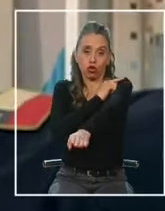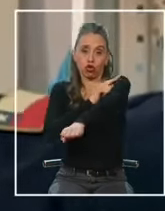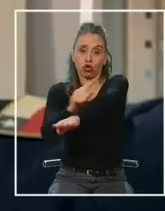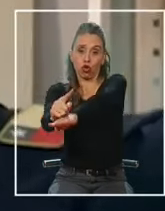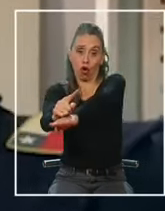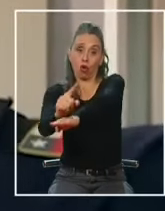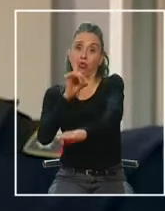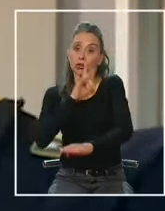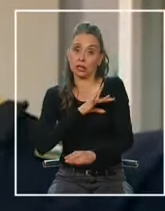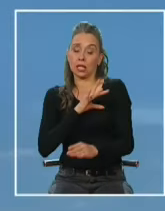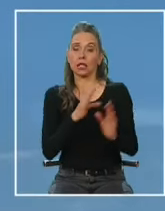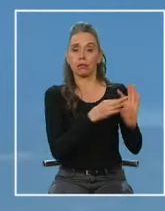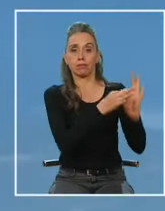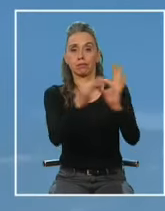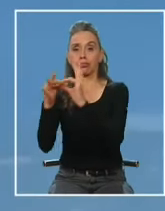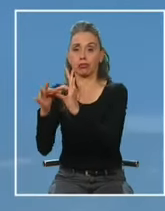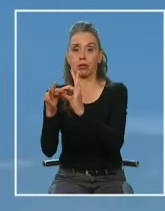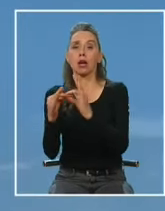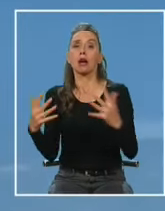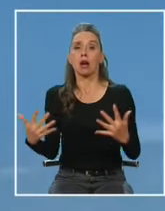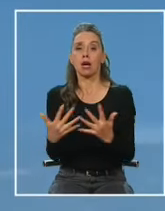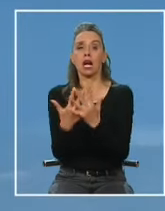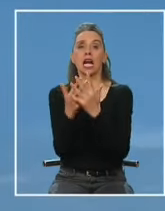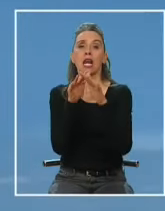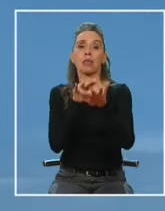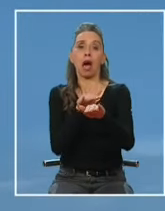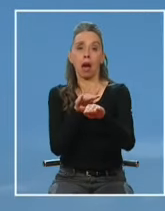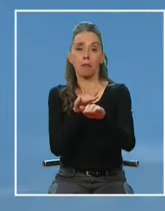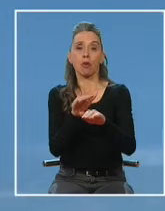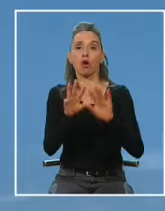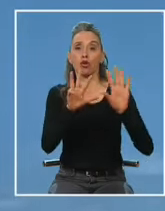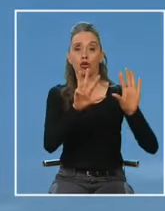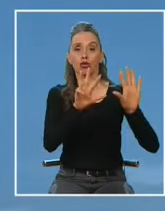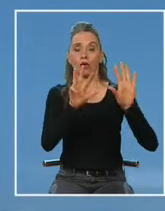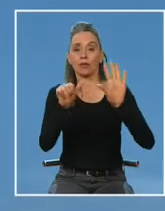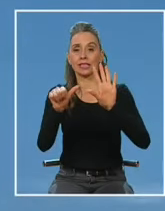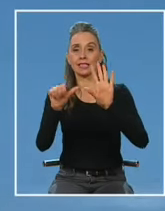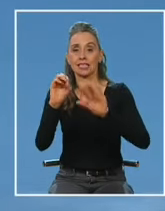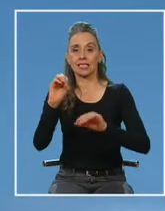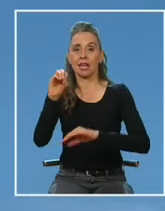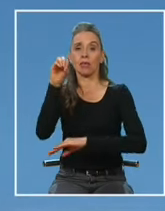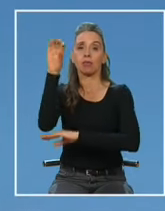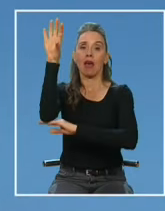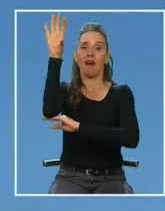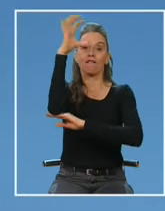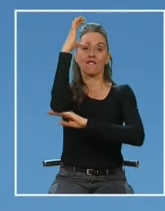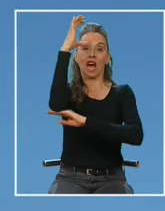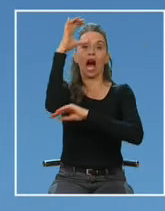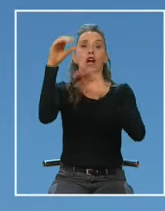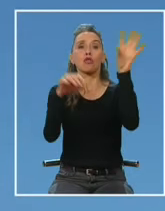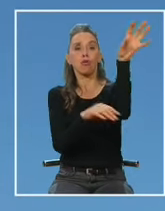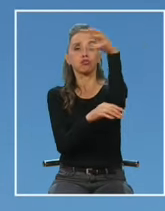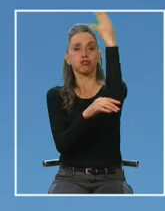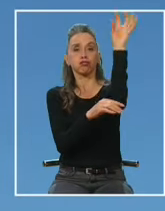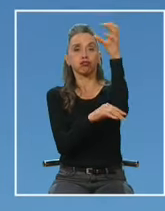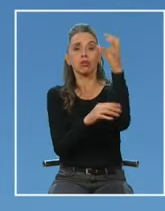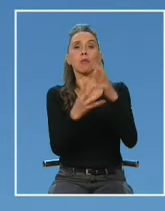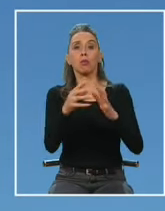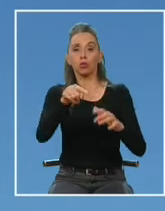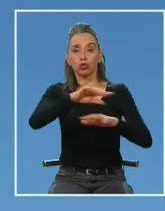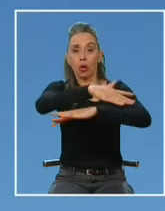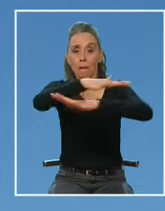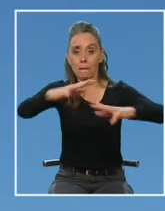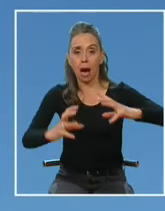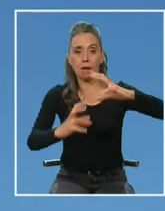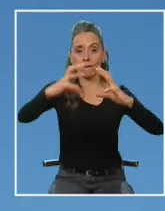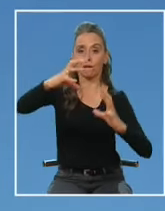de una sólida y articulada red de apoyo que consta de unos 960 faros y balizas, más cientos de boyas